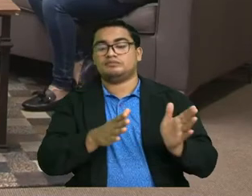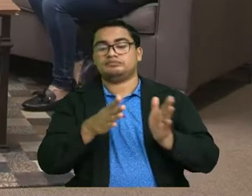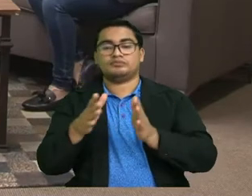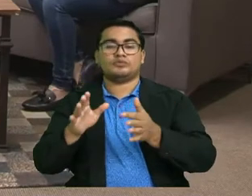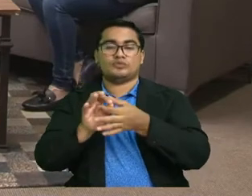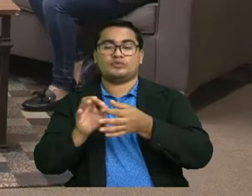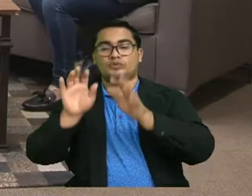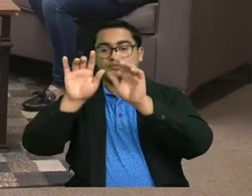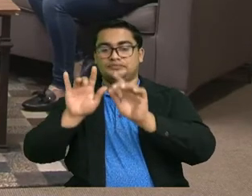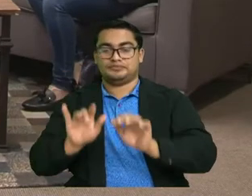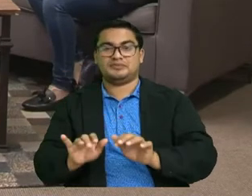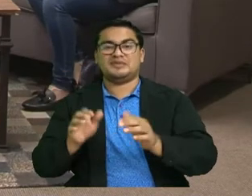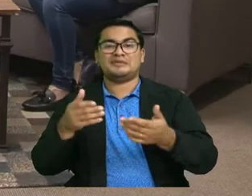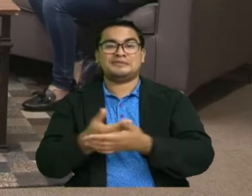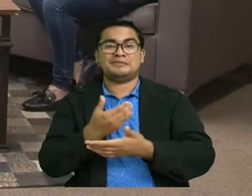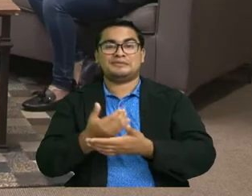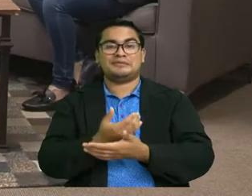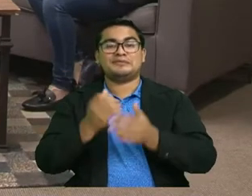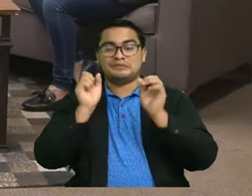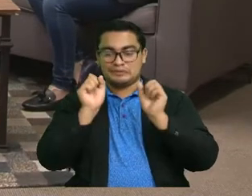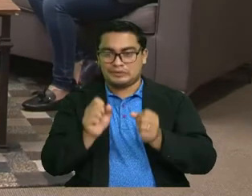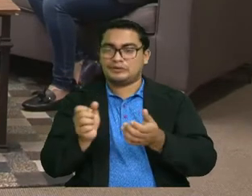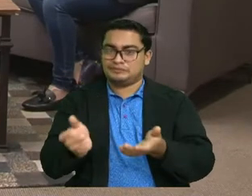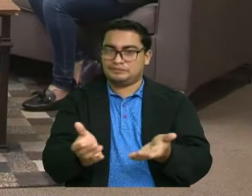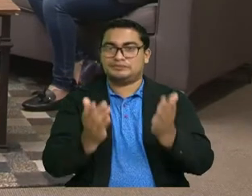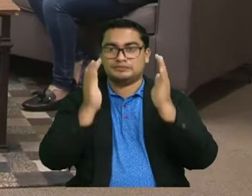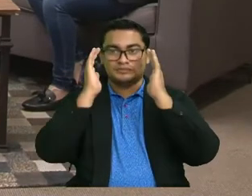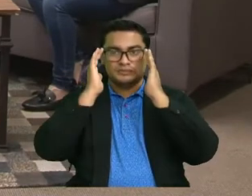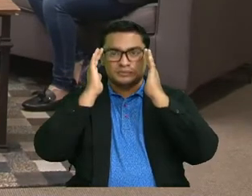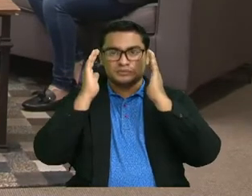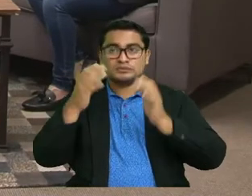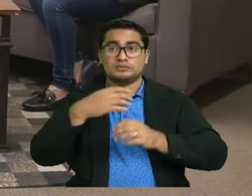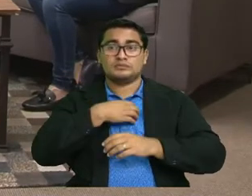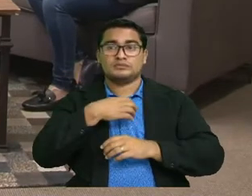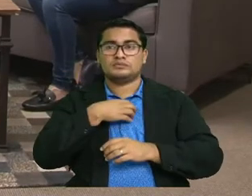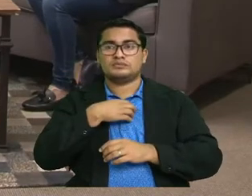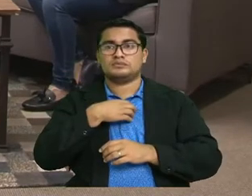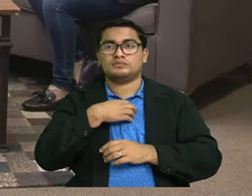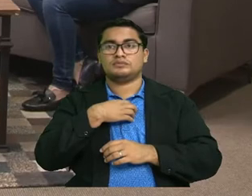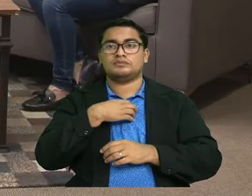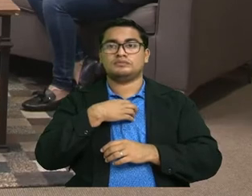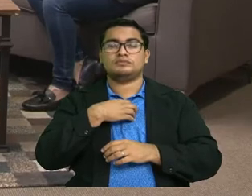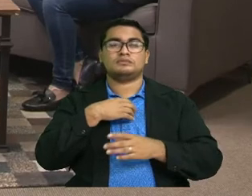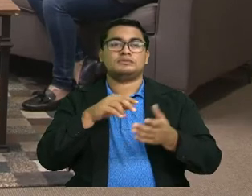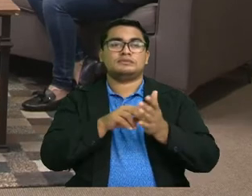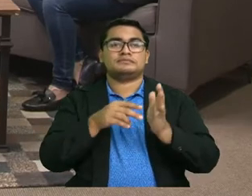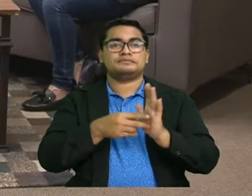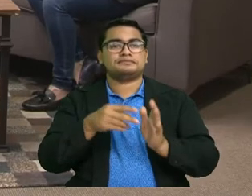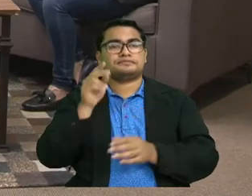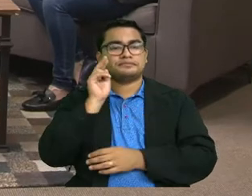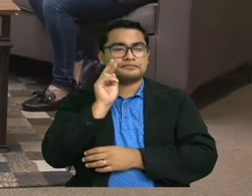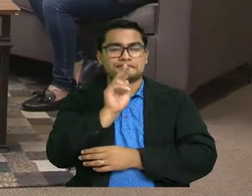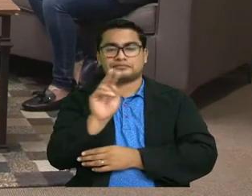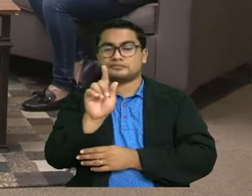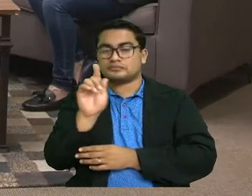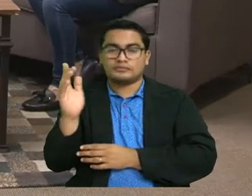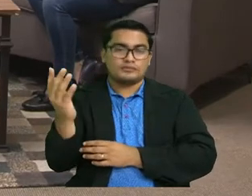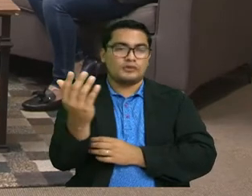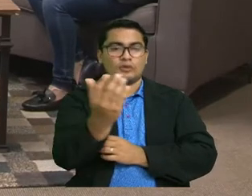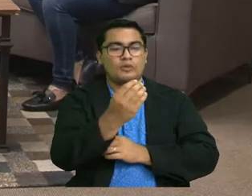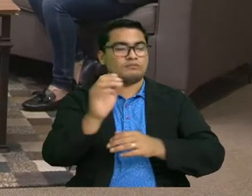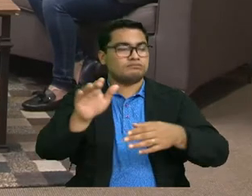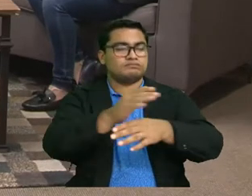año estamos conectando nuevas oportunidades, o sea, desde nuestra conceptualización, ¿verdad?, desde ver a todas estas pymes que